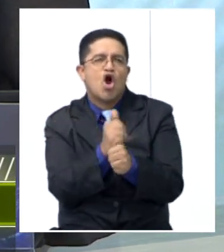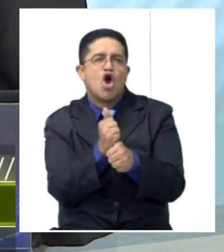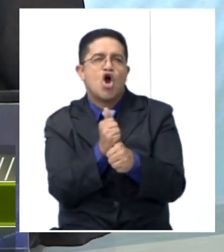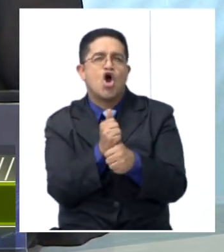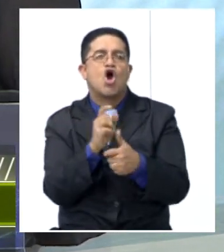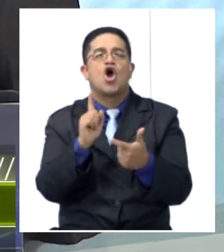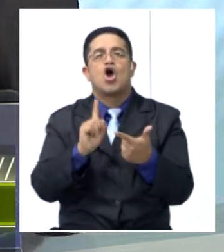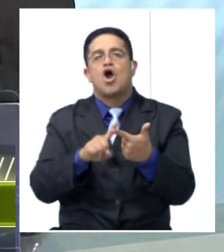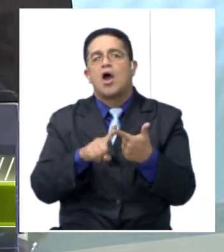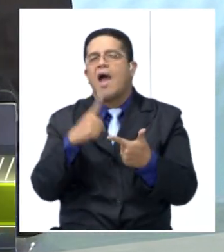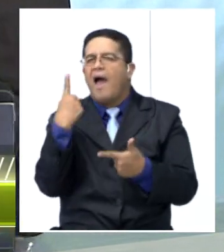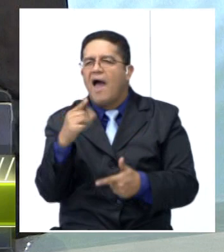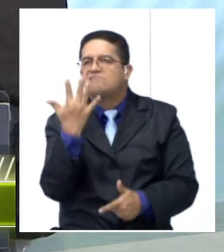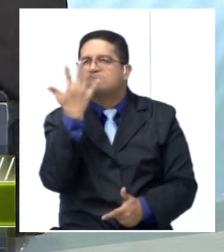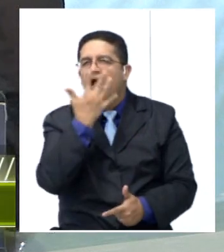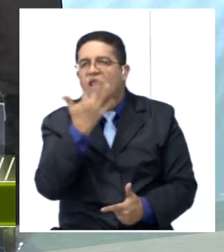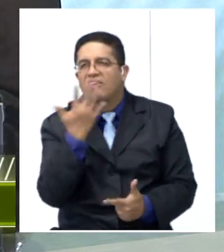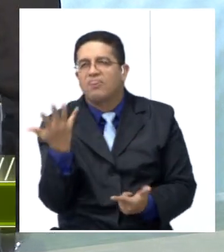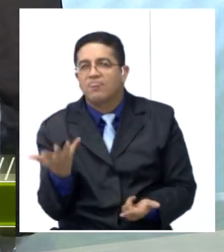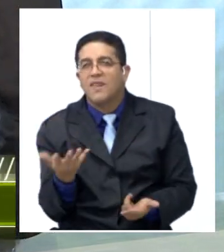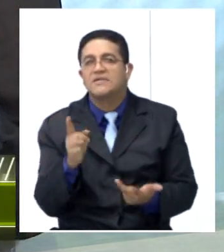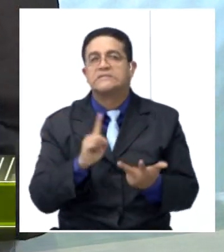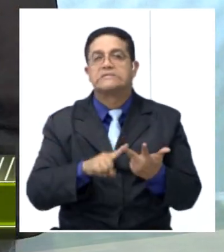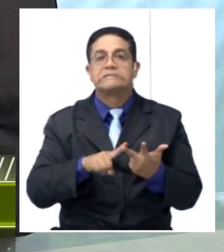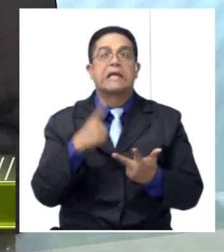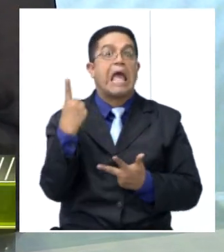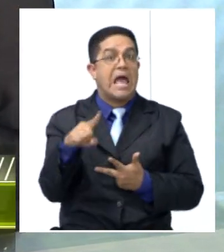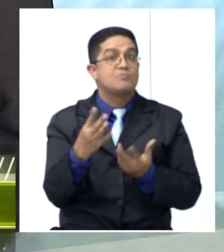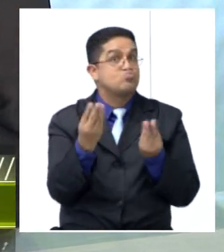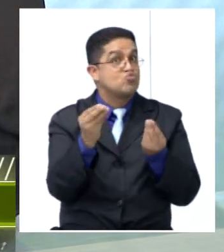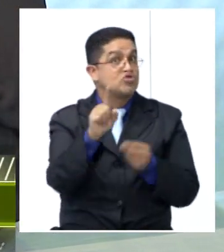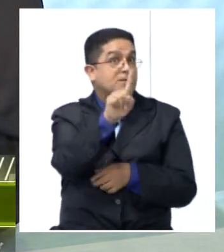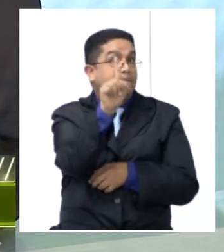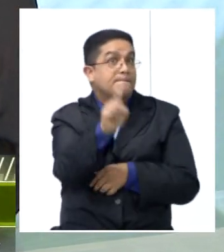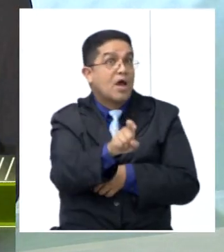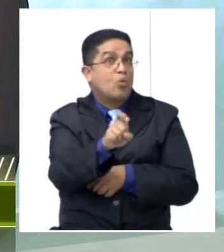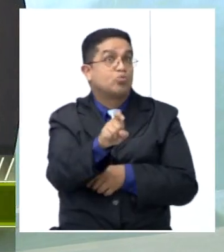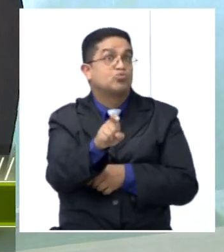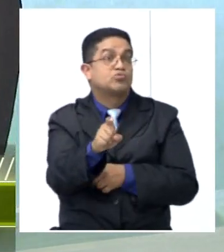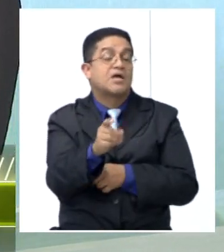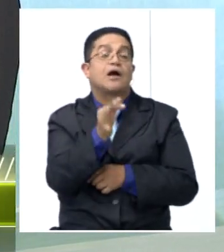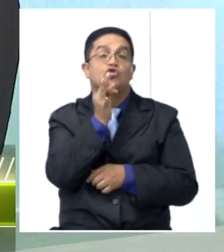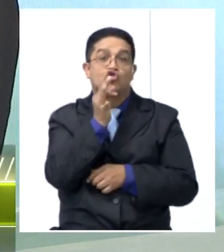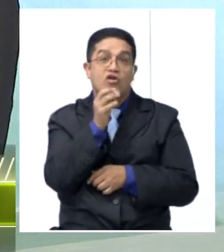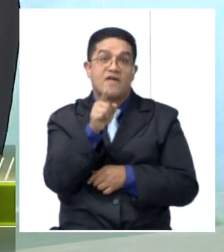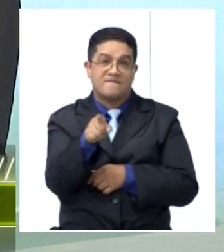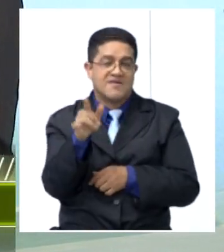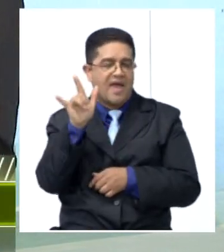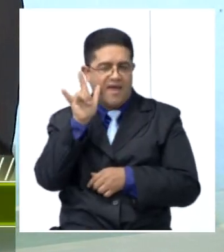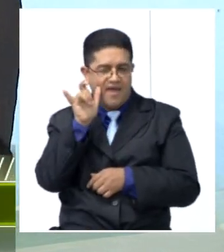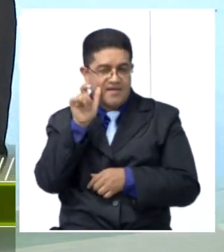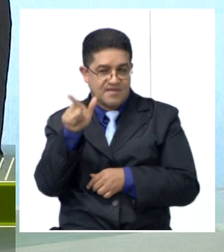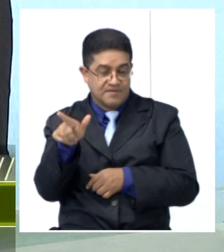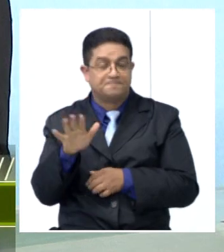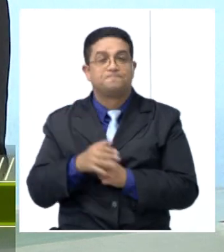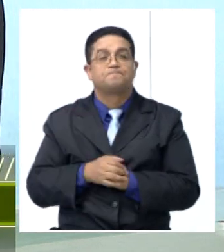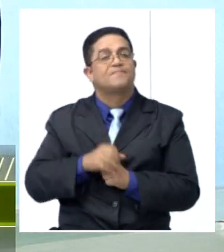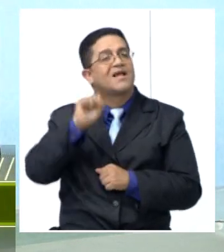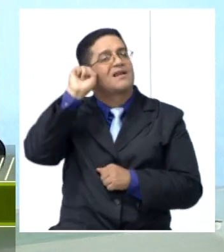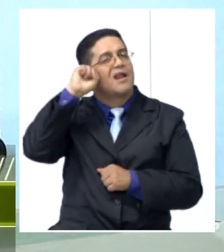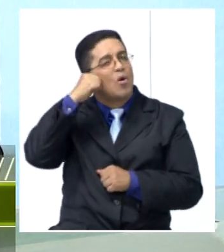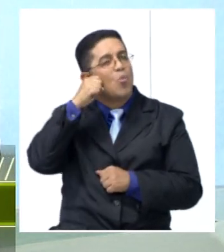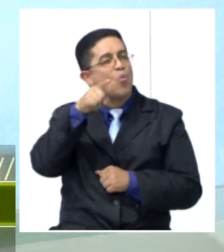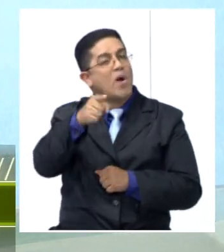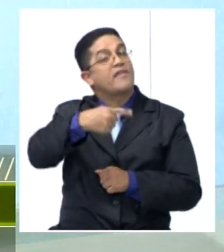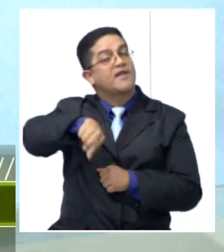si hay alguna característica, por ejemplo. Hay varias inquietudes, interrogantes que siguen apareciendo por acá a través del Instagram Live. Perfecto. Así que recuerde, estamos